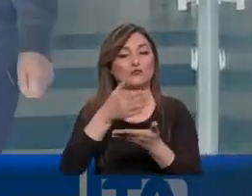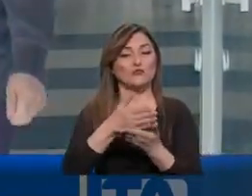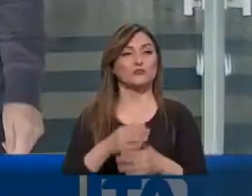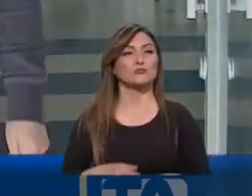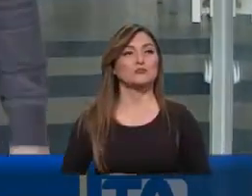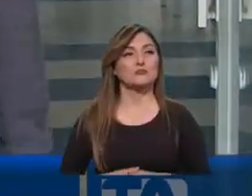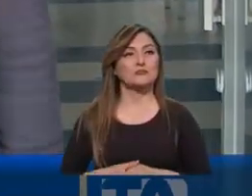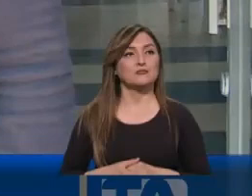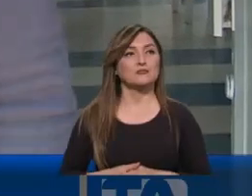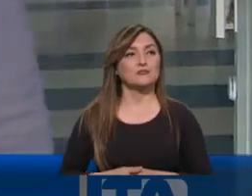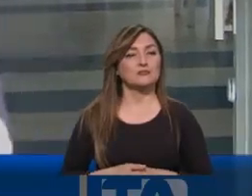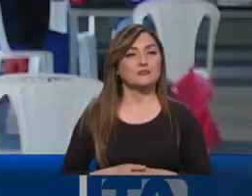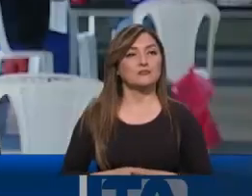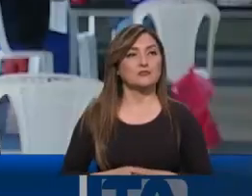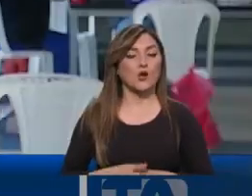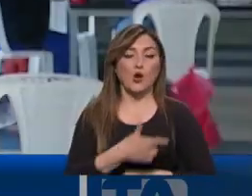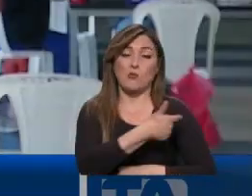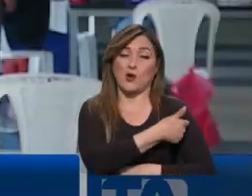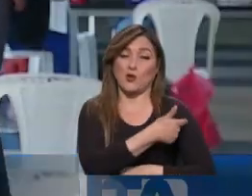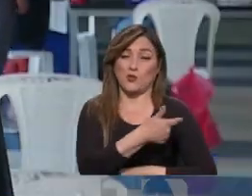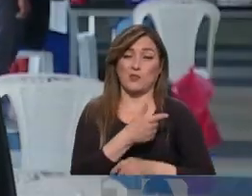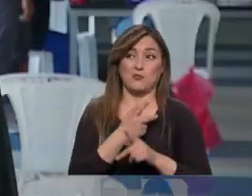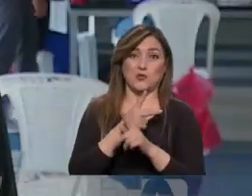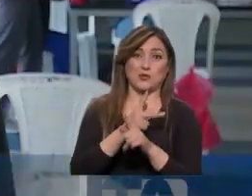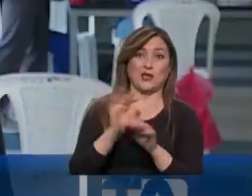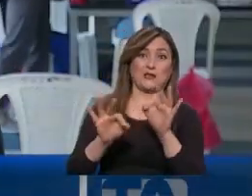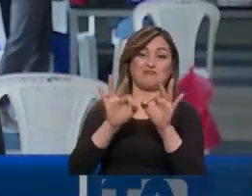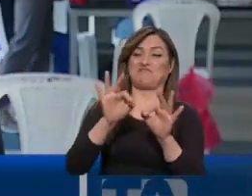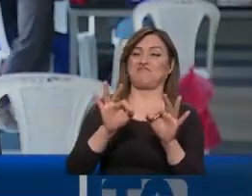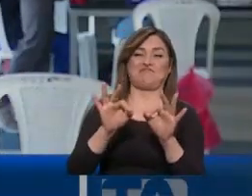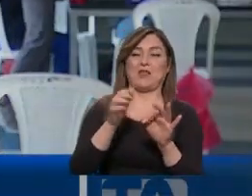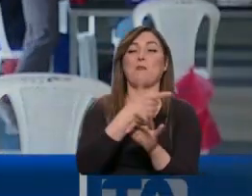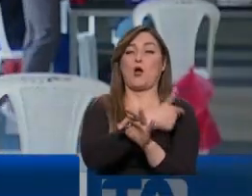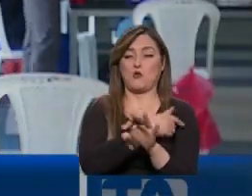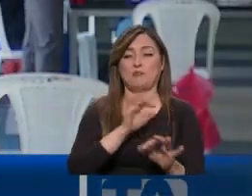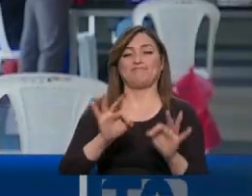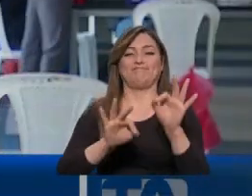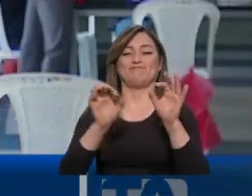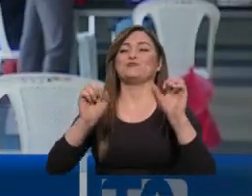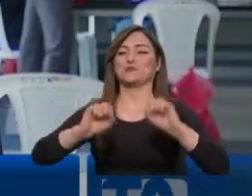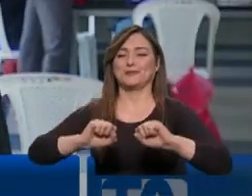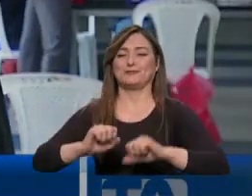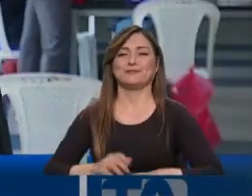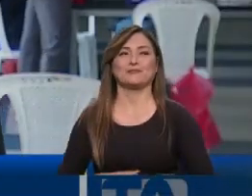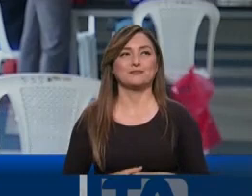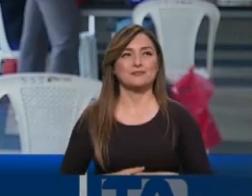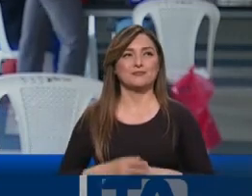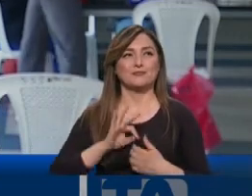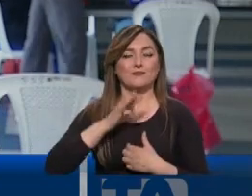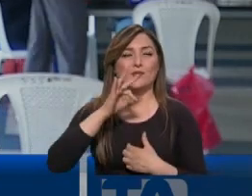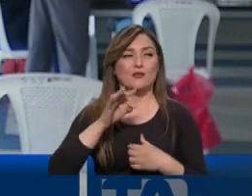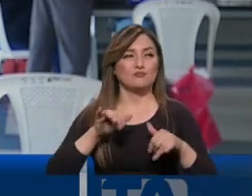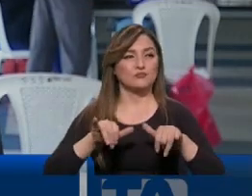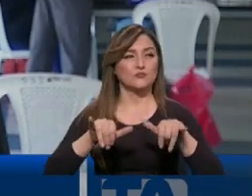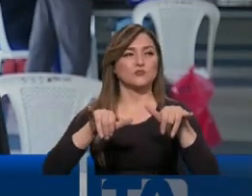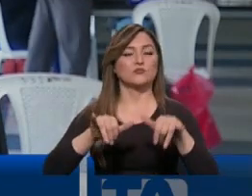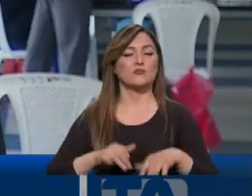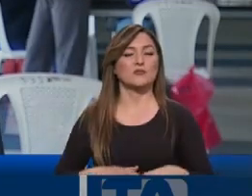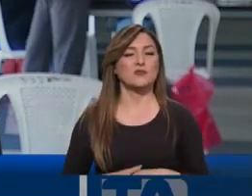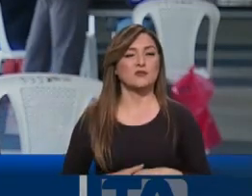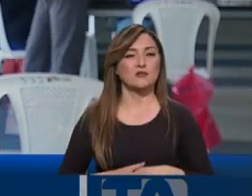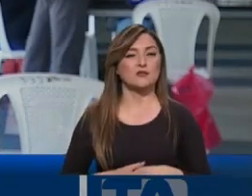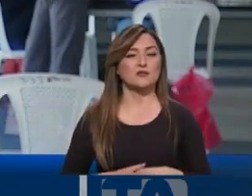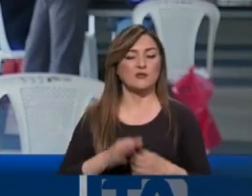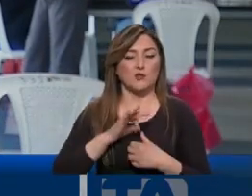lo que la vacuna no evita. Es muy bueno porque todavía continúa la pandemia, hay cepas nuevas